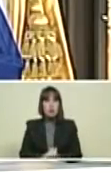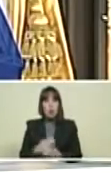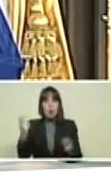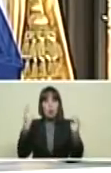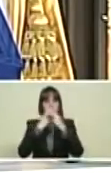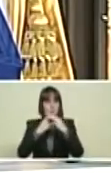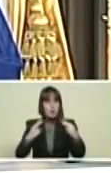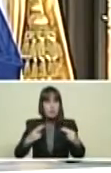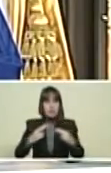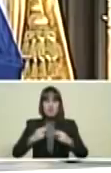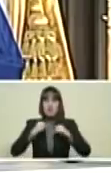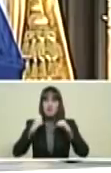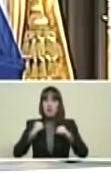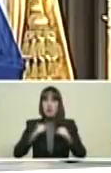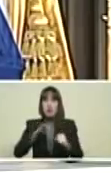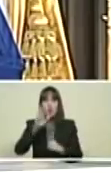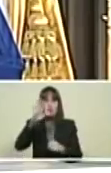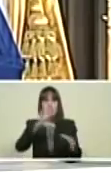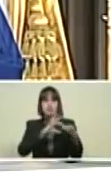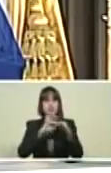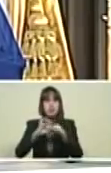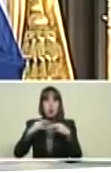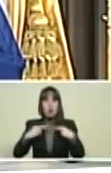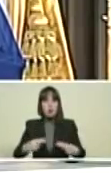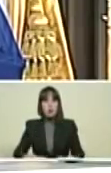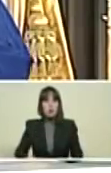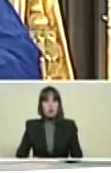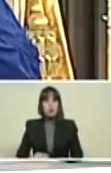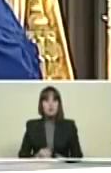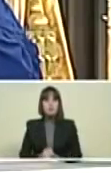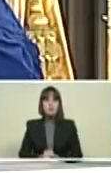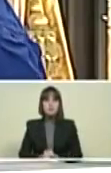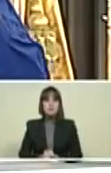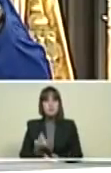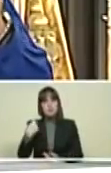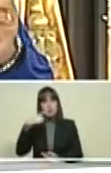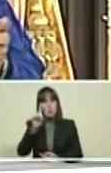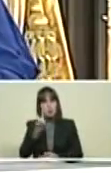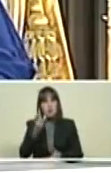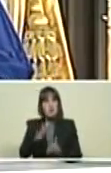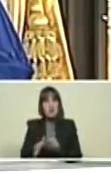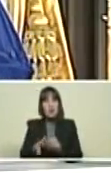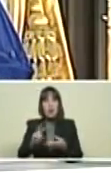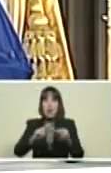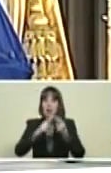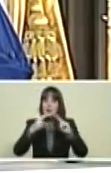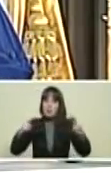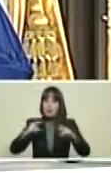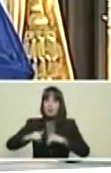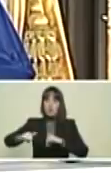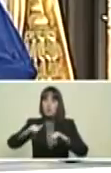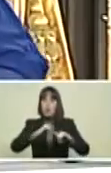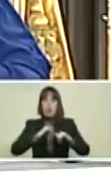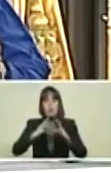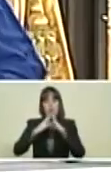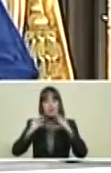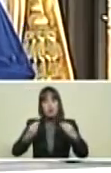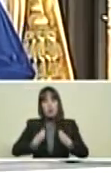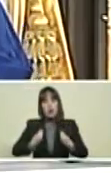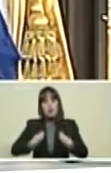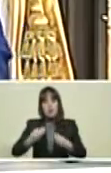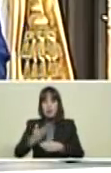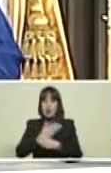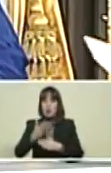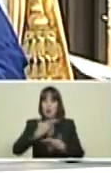grande con el destino común de la humanidad, que es uno solo: la paz, la vida, la